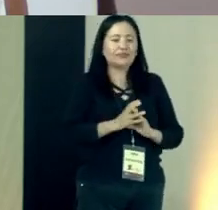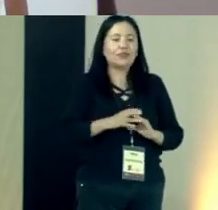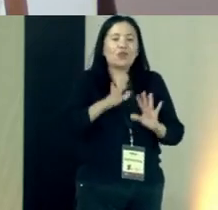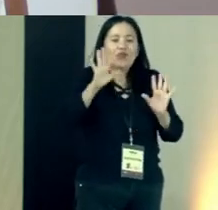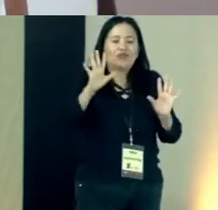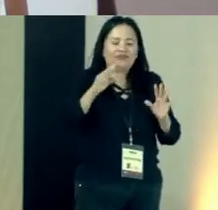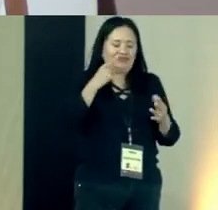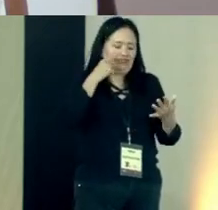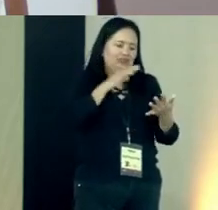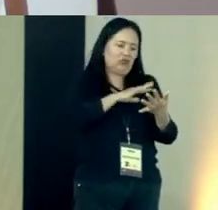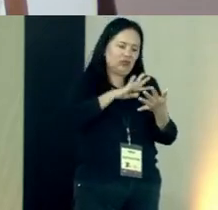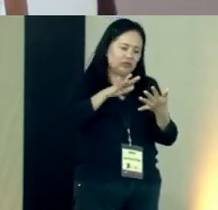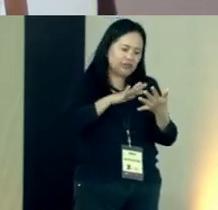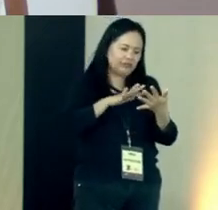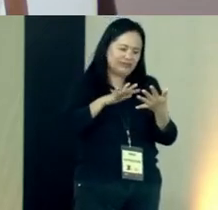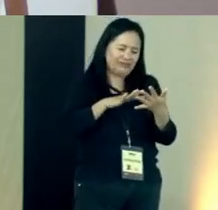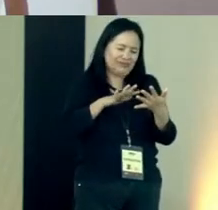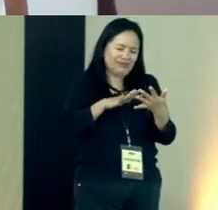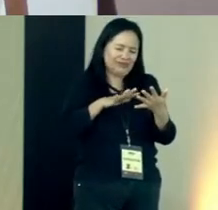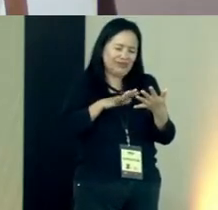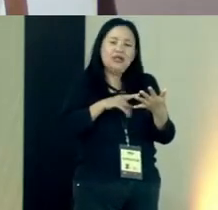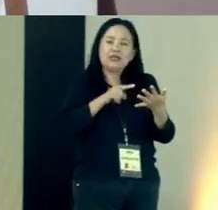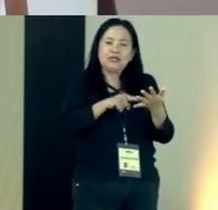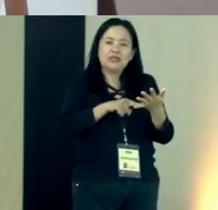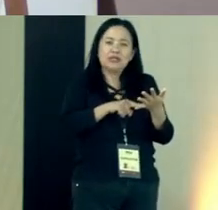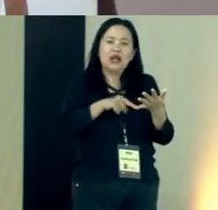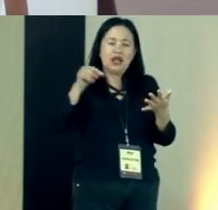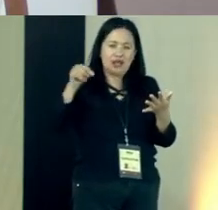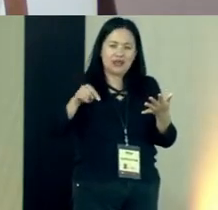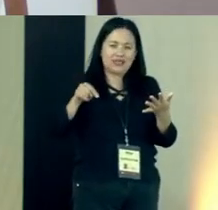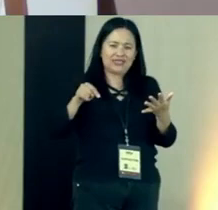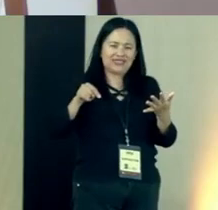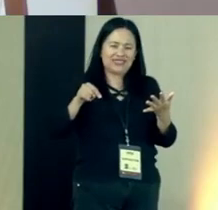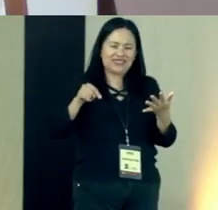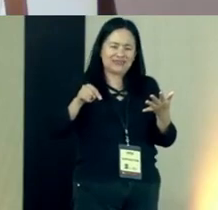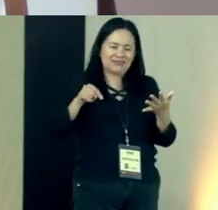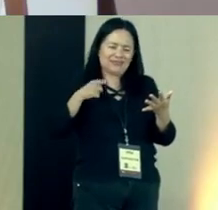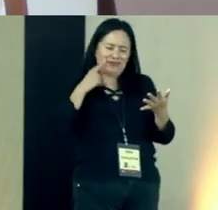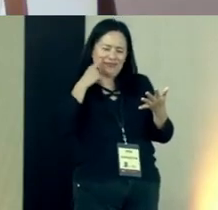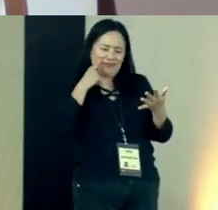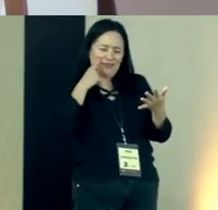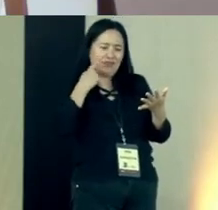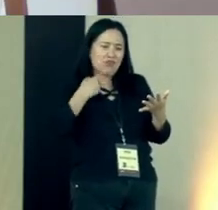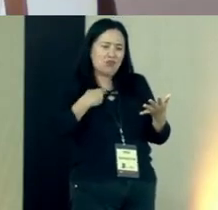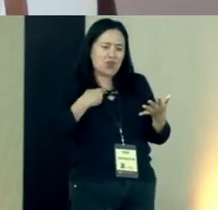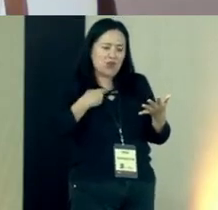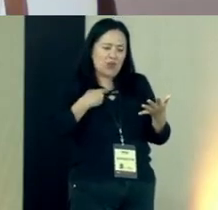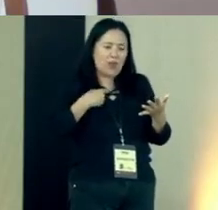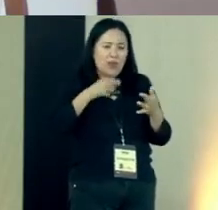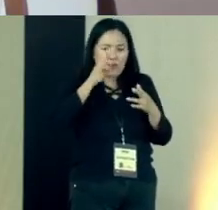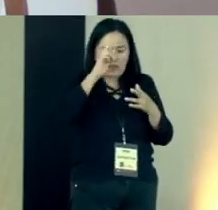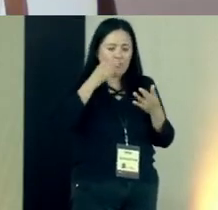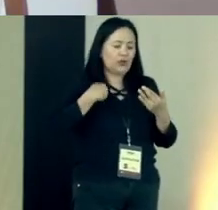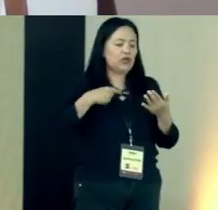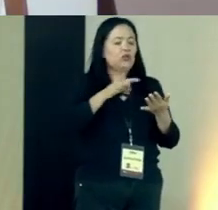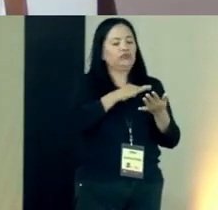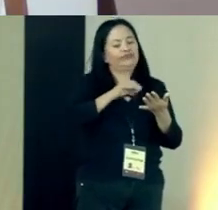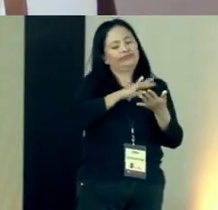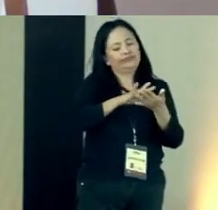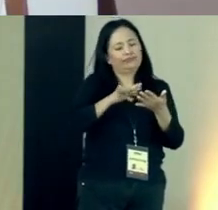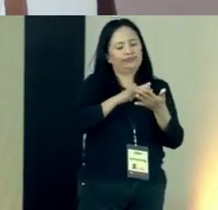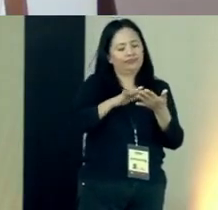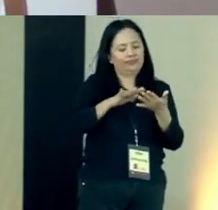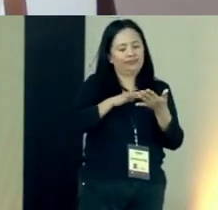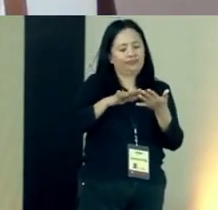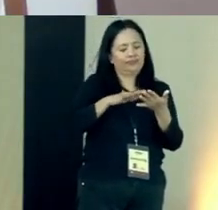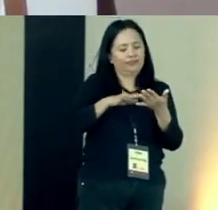en trampas cuando está leyendo Machado de Assis, es un autor muy tramposo, ¿no? Y muy respetuoso con el lector, es delicioso porque siempre está un